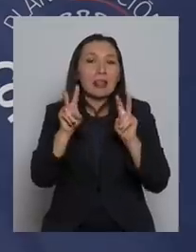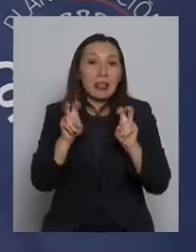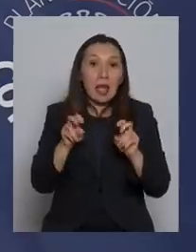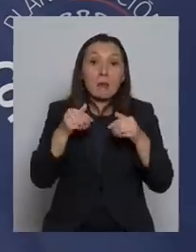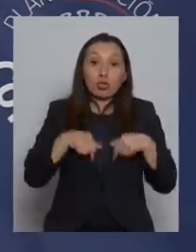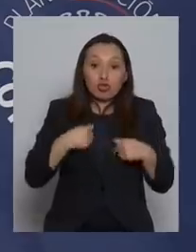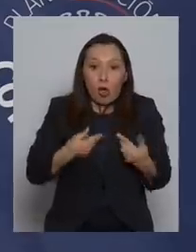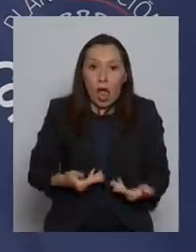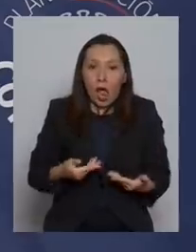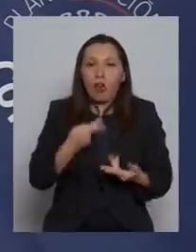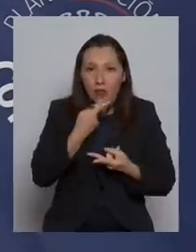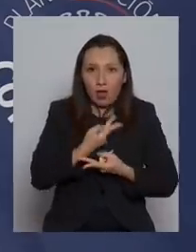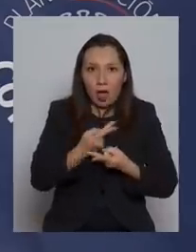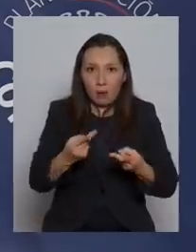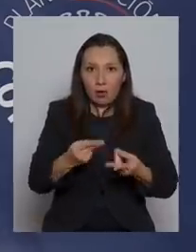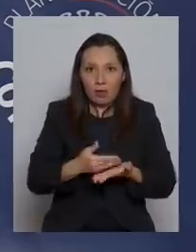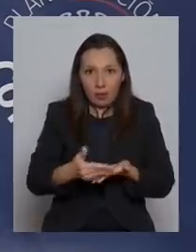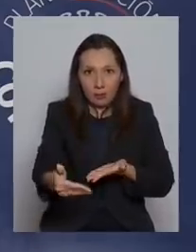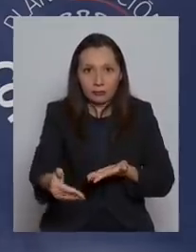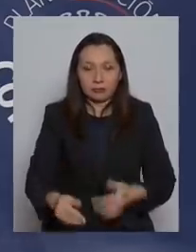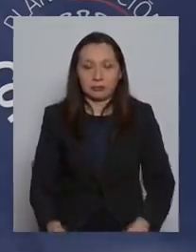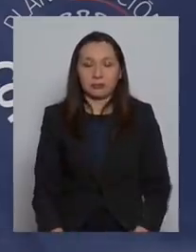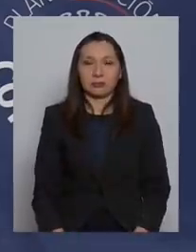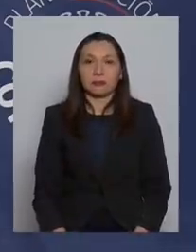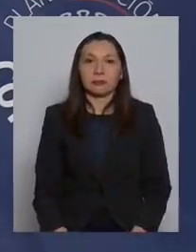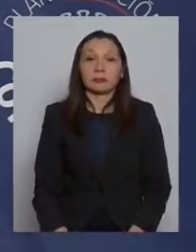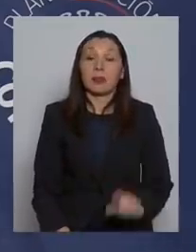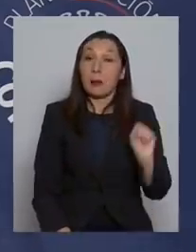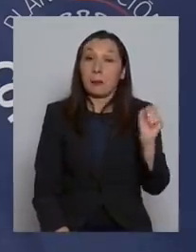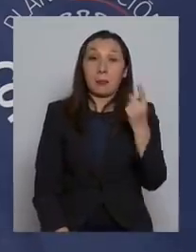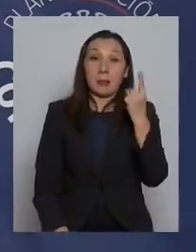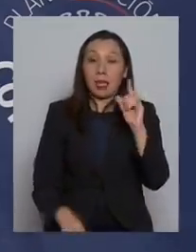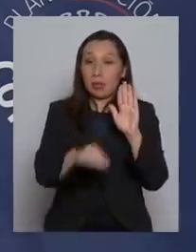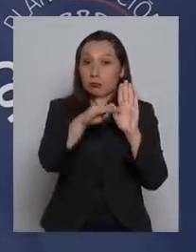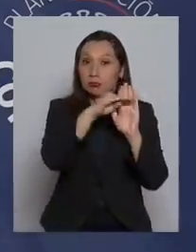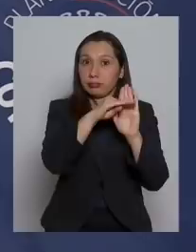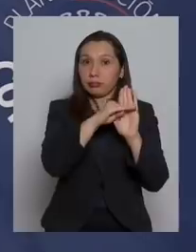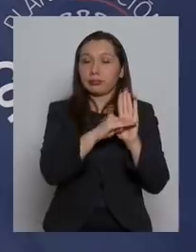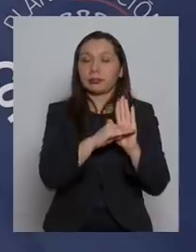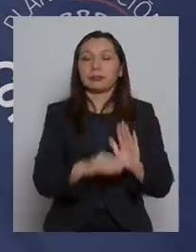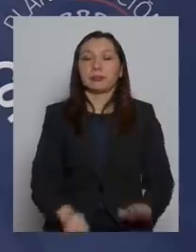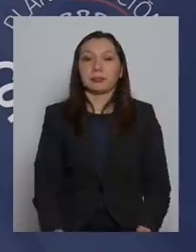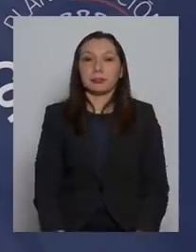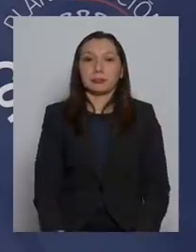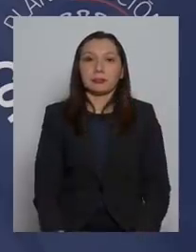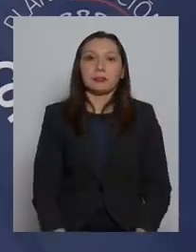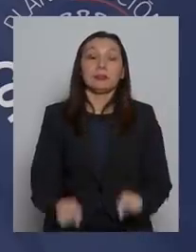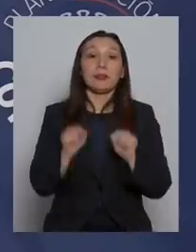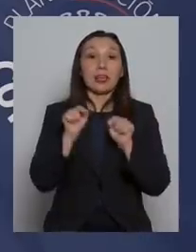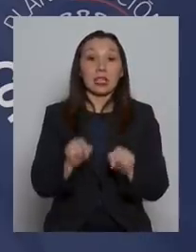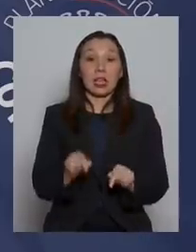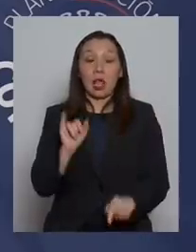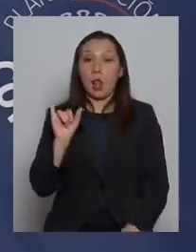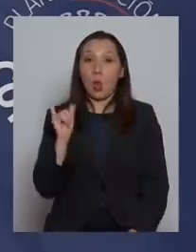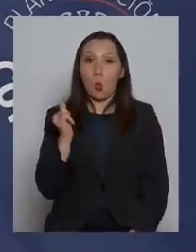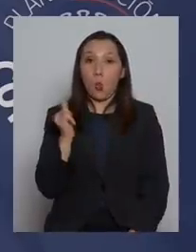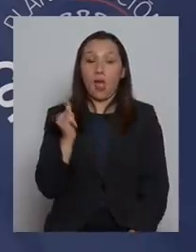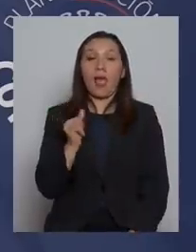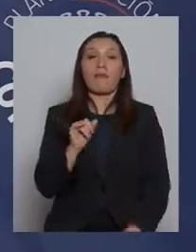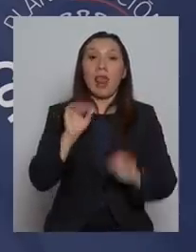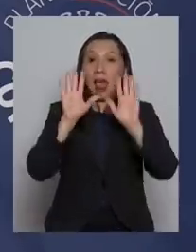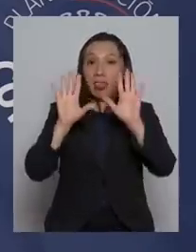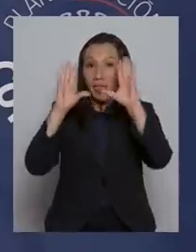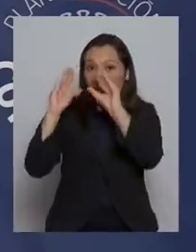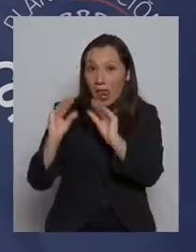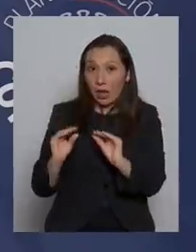de lo que anuncio a continuación. En primer lugar, este jueves a las